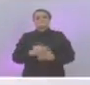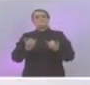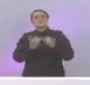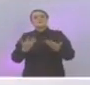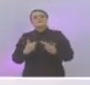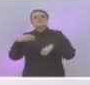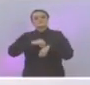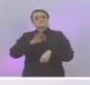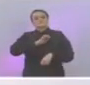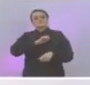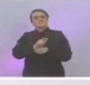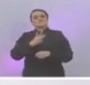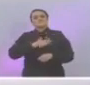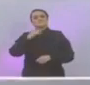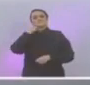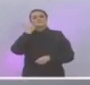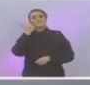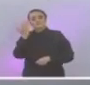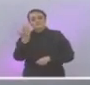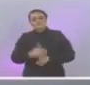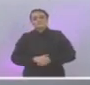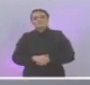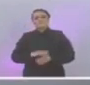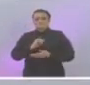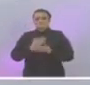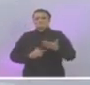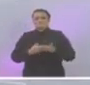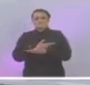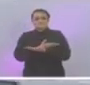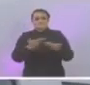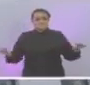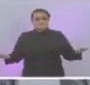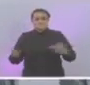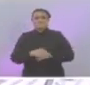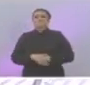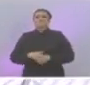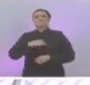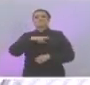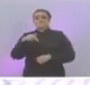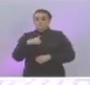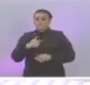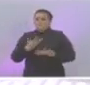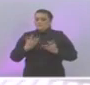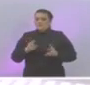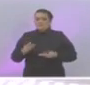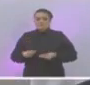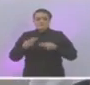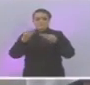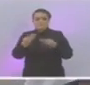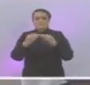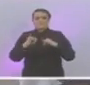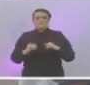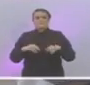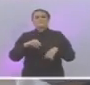Además, de manera especial, quiero informarles a ustedes que hicimos entrega al Instituto